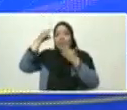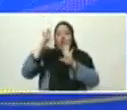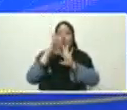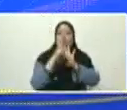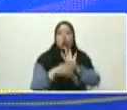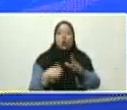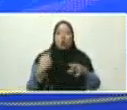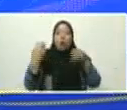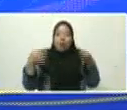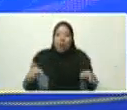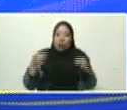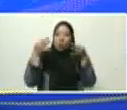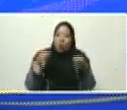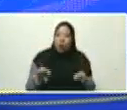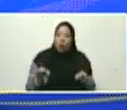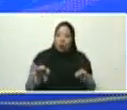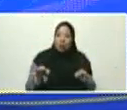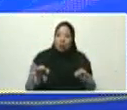tierras.